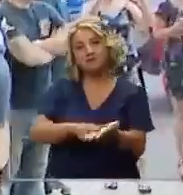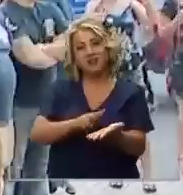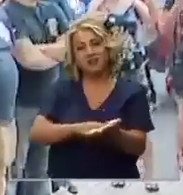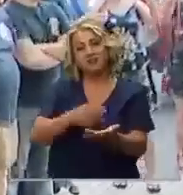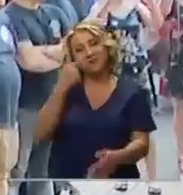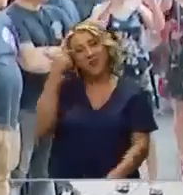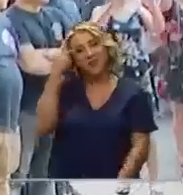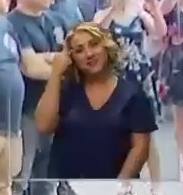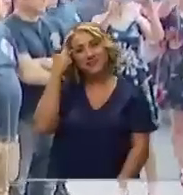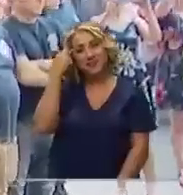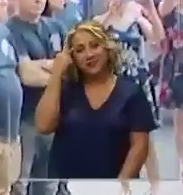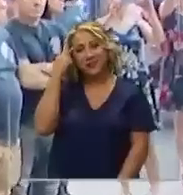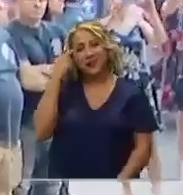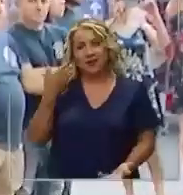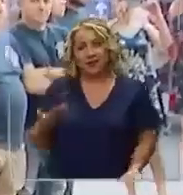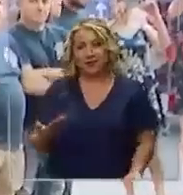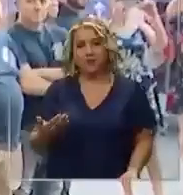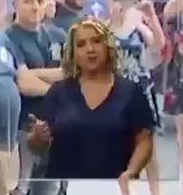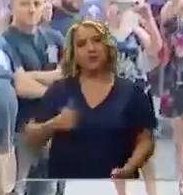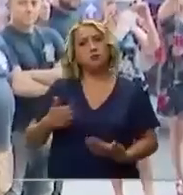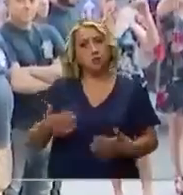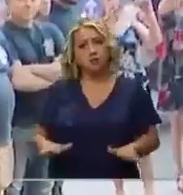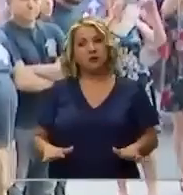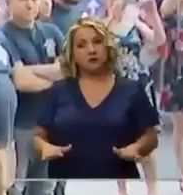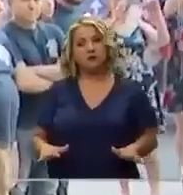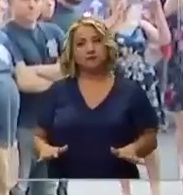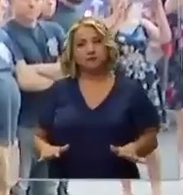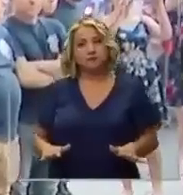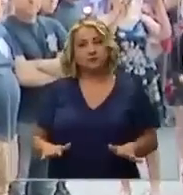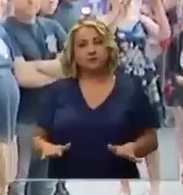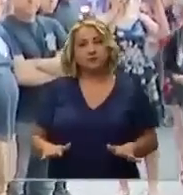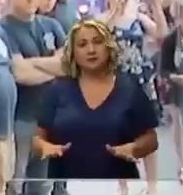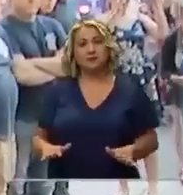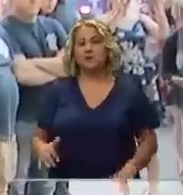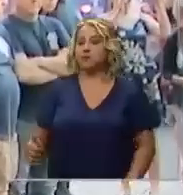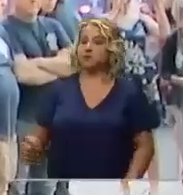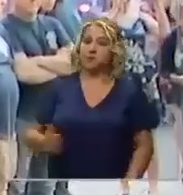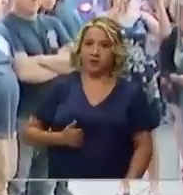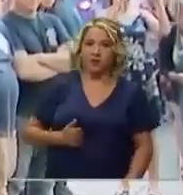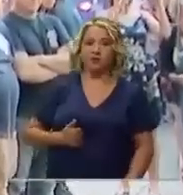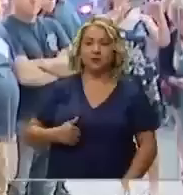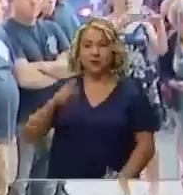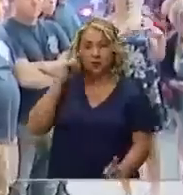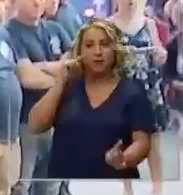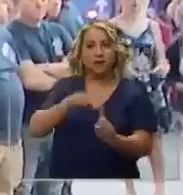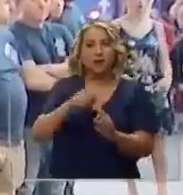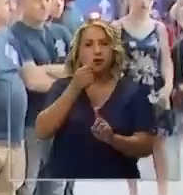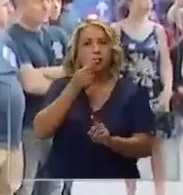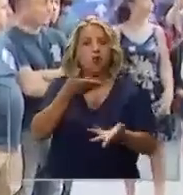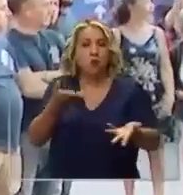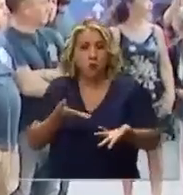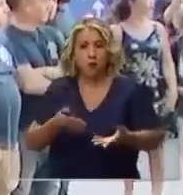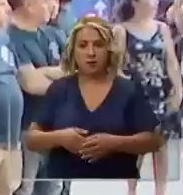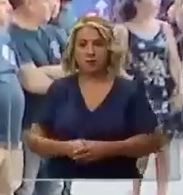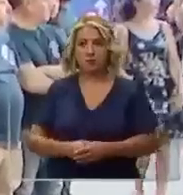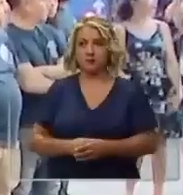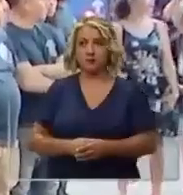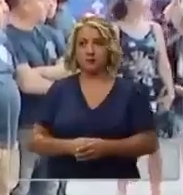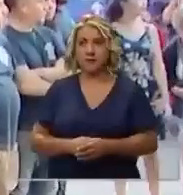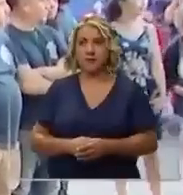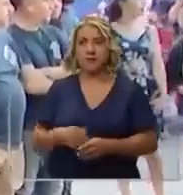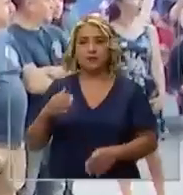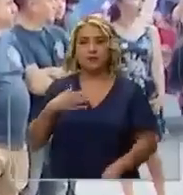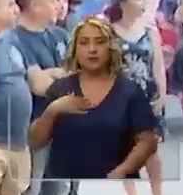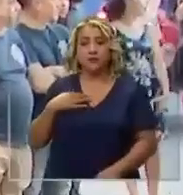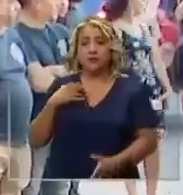creo que cumplimos con creces, ¿cierto?, nuestro cometido. Nosotros teníamos, no sabíamos